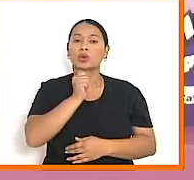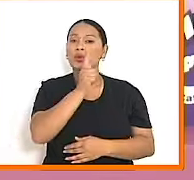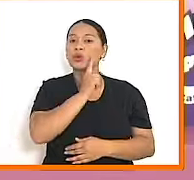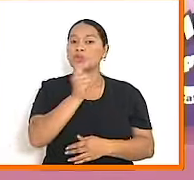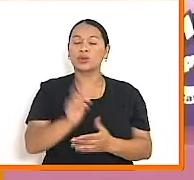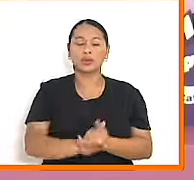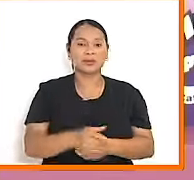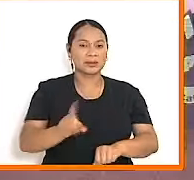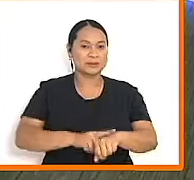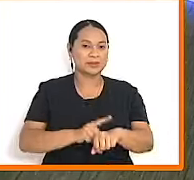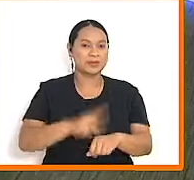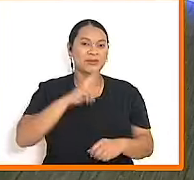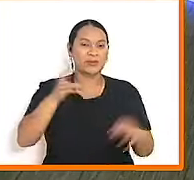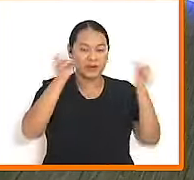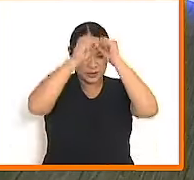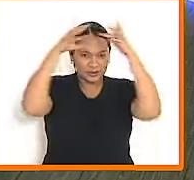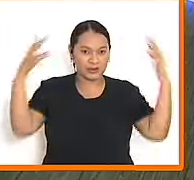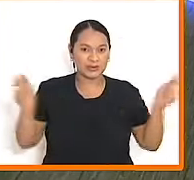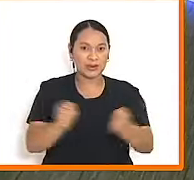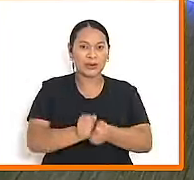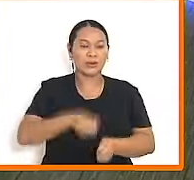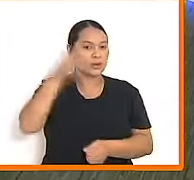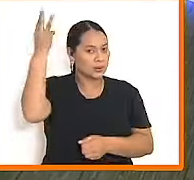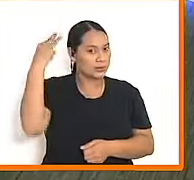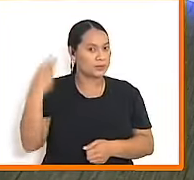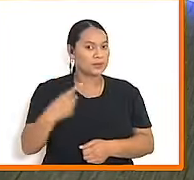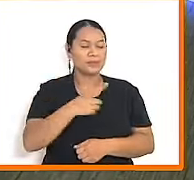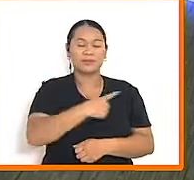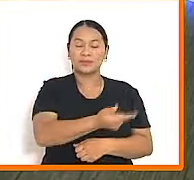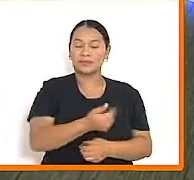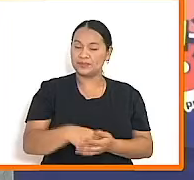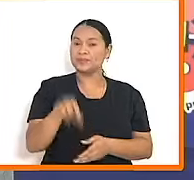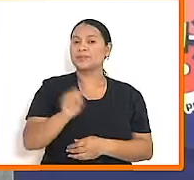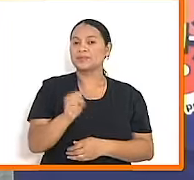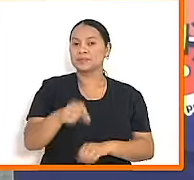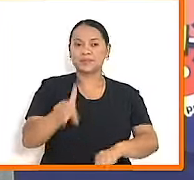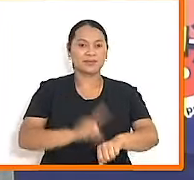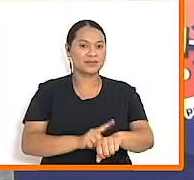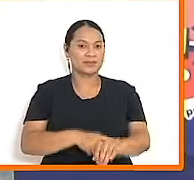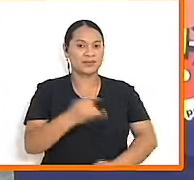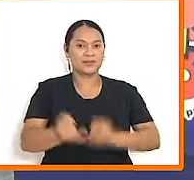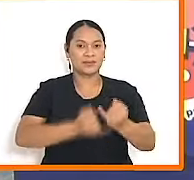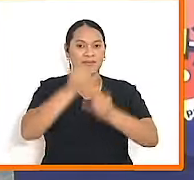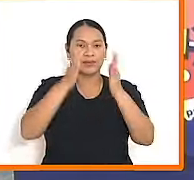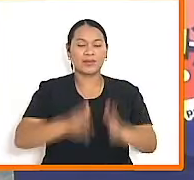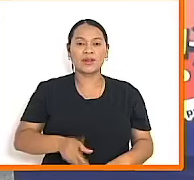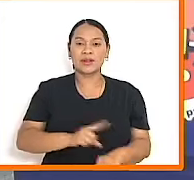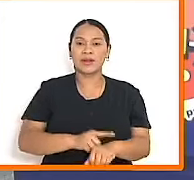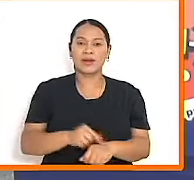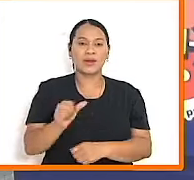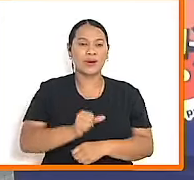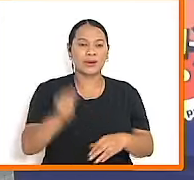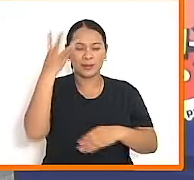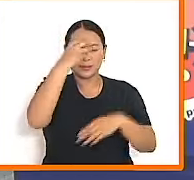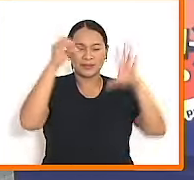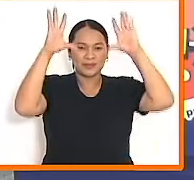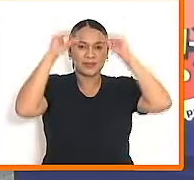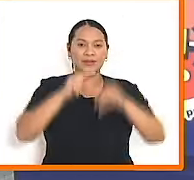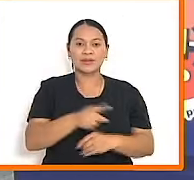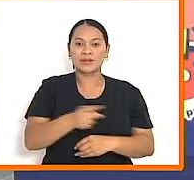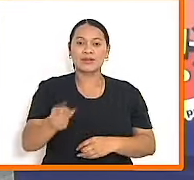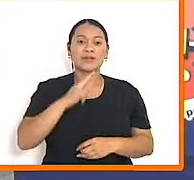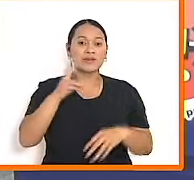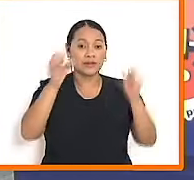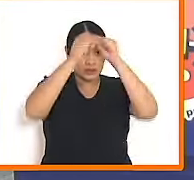sueño una realidad en diaria, junto a Madeline. Así es, Kenia, como lo mencionaste, es momento, jugadores, de que esta linda noche tu sueño se haga una realidad,